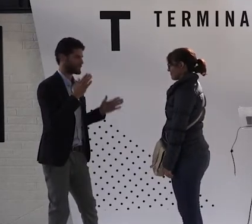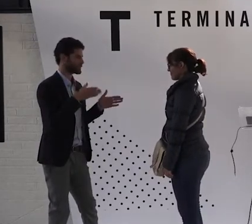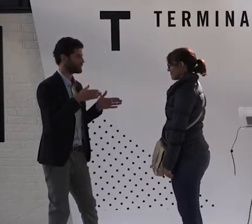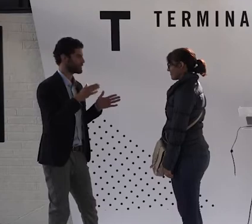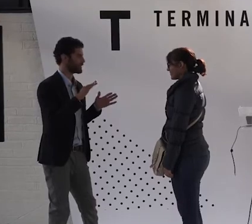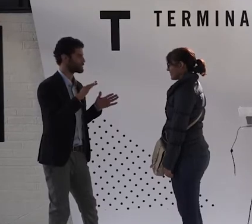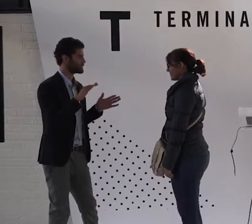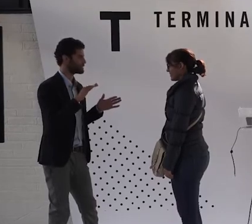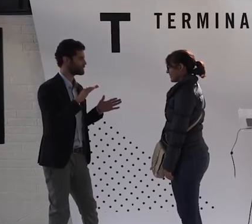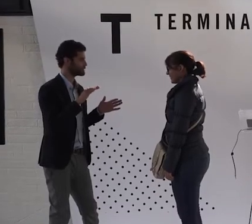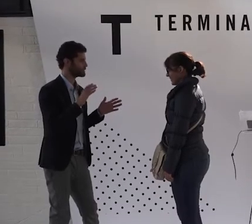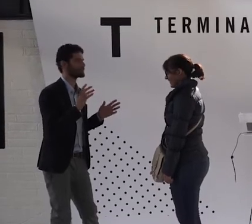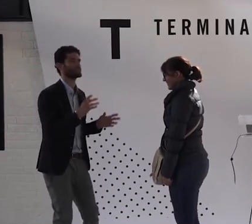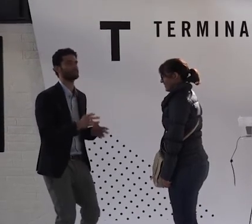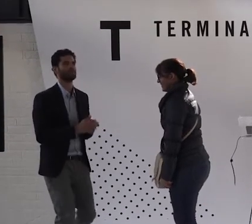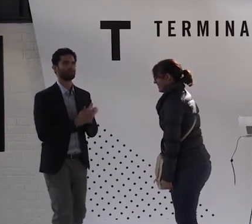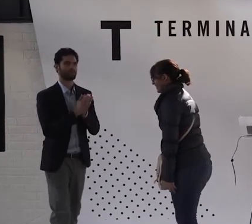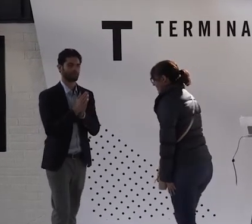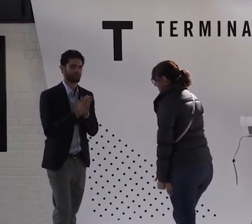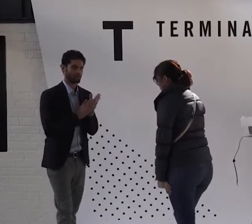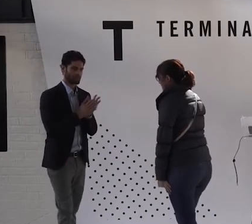Es una H. Una H.